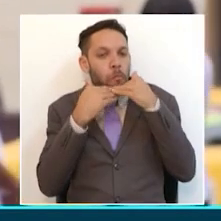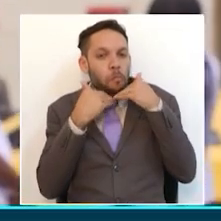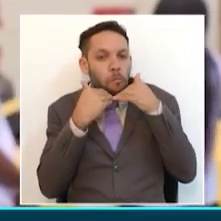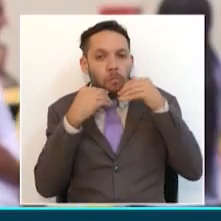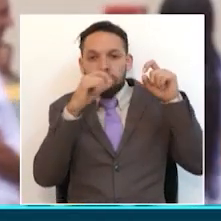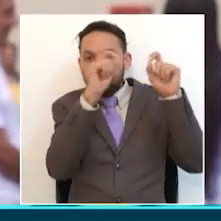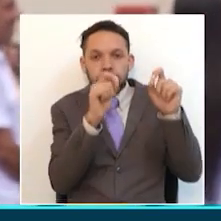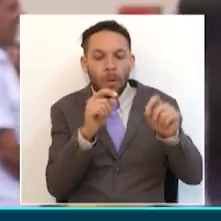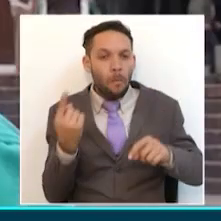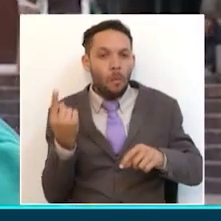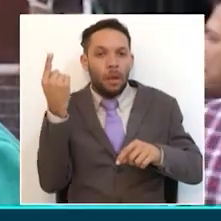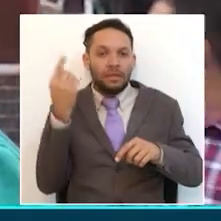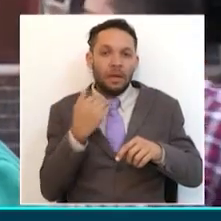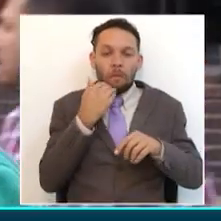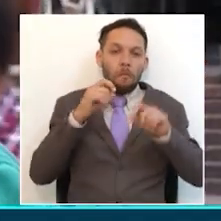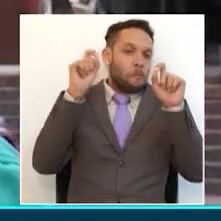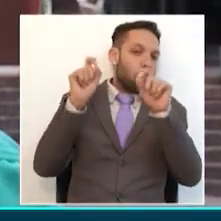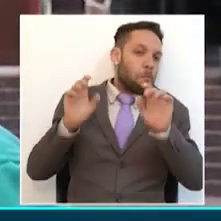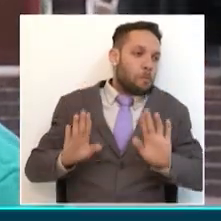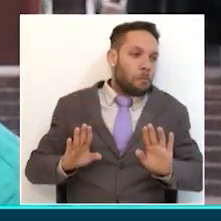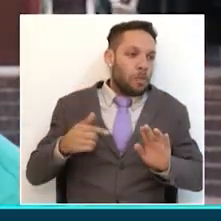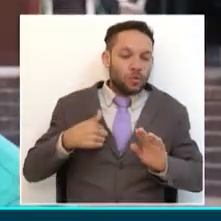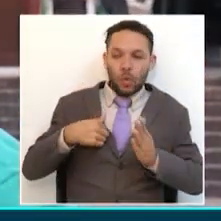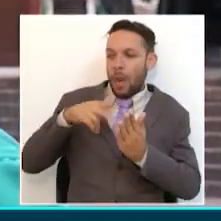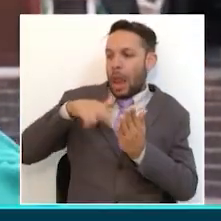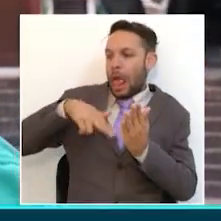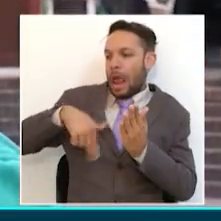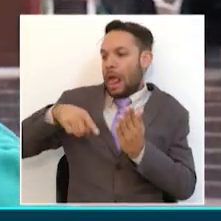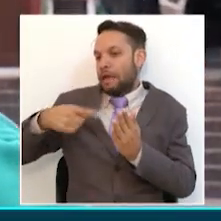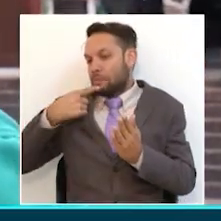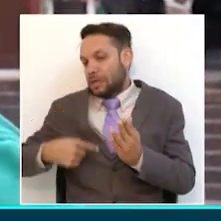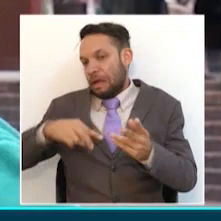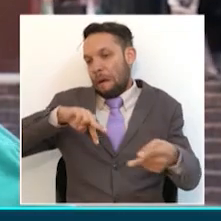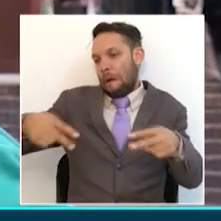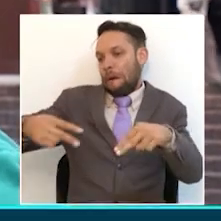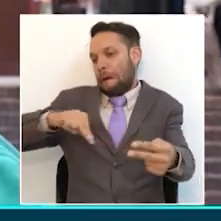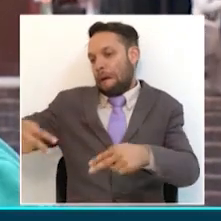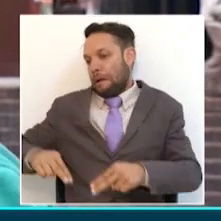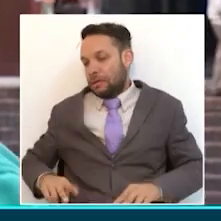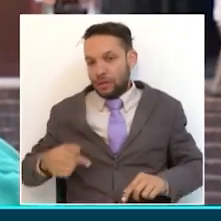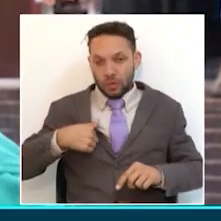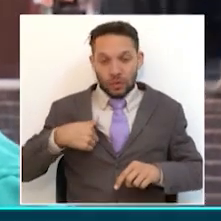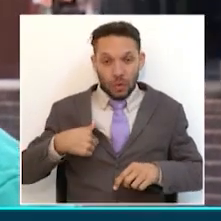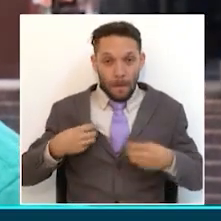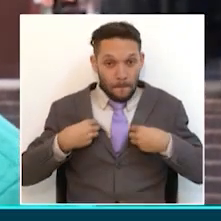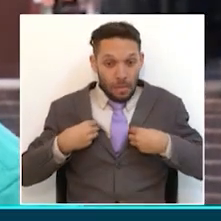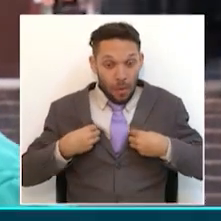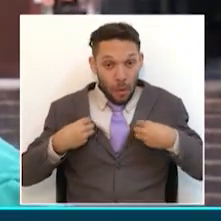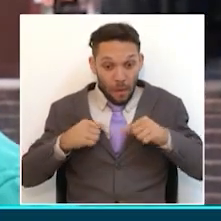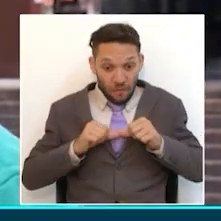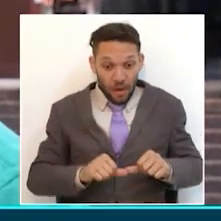de política casi no sé. Lo que he leído, pues hay muchas contradicciones. No soy de acá, ¿ok?